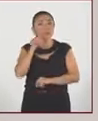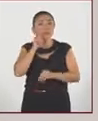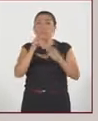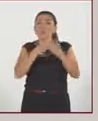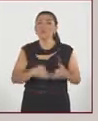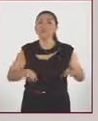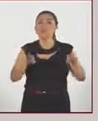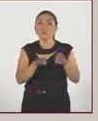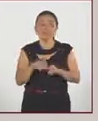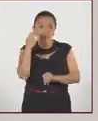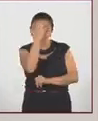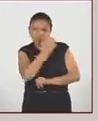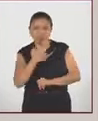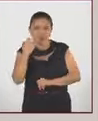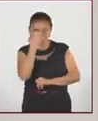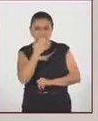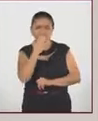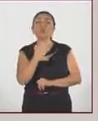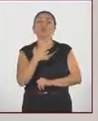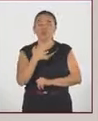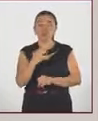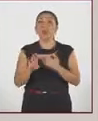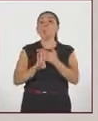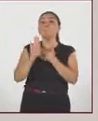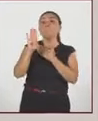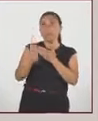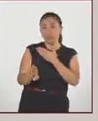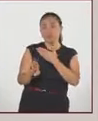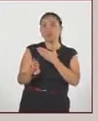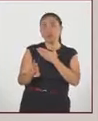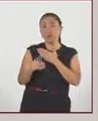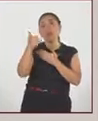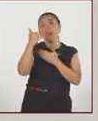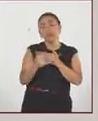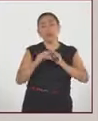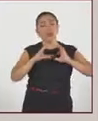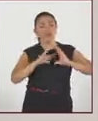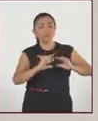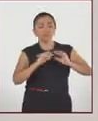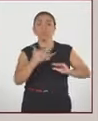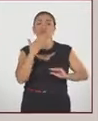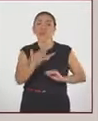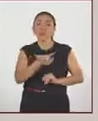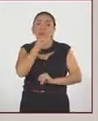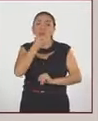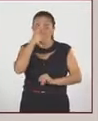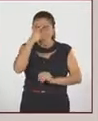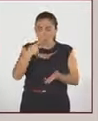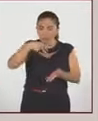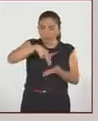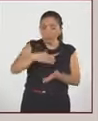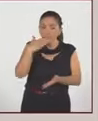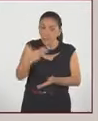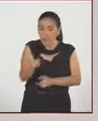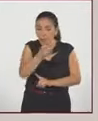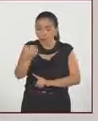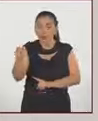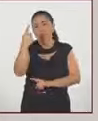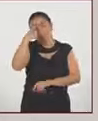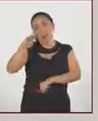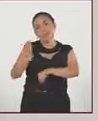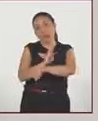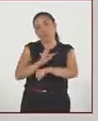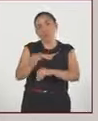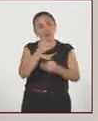importante la observación del docente. La prevención y la promoción de buenos hábitos posturales beneficia a todos los estudiantes y previene